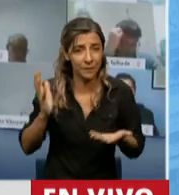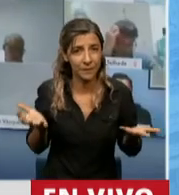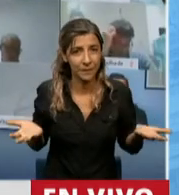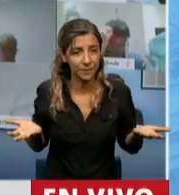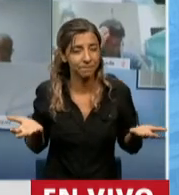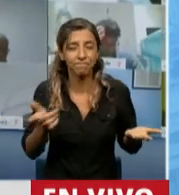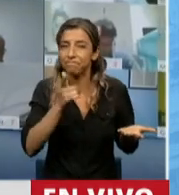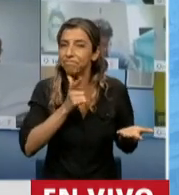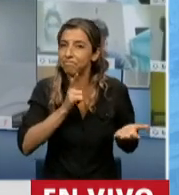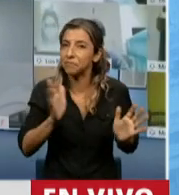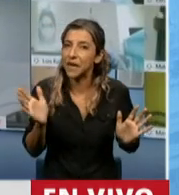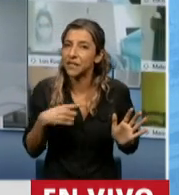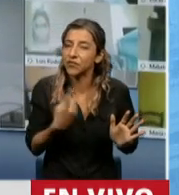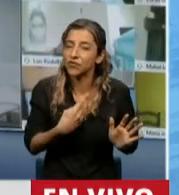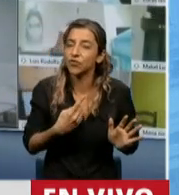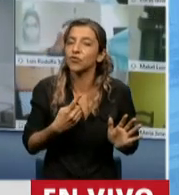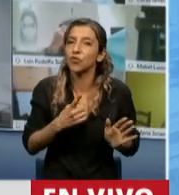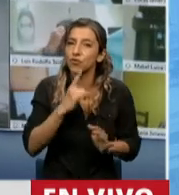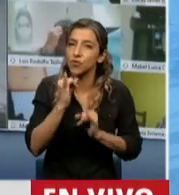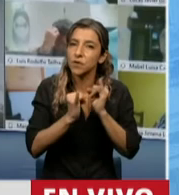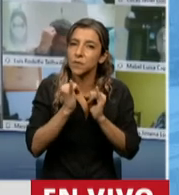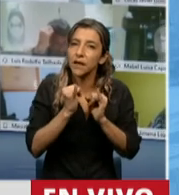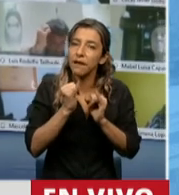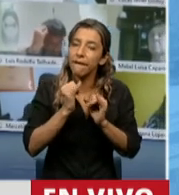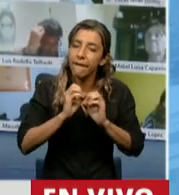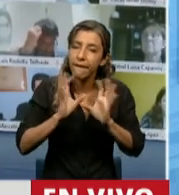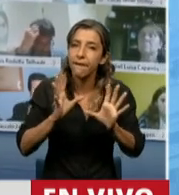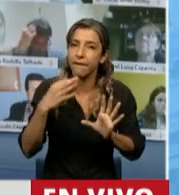que poner las cosas en su justo término, presidente.